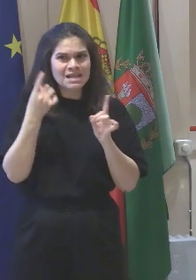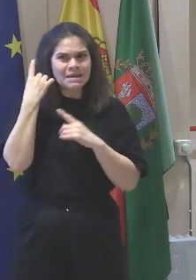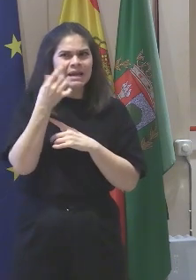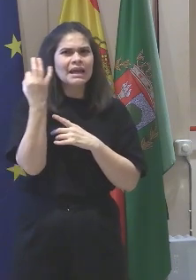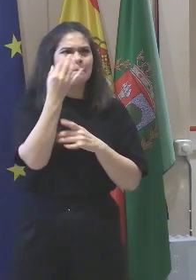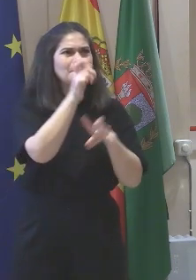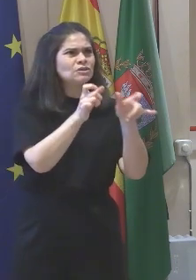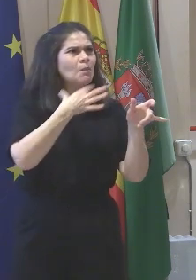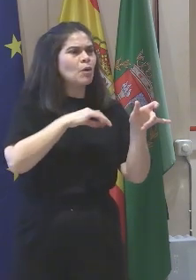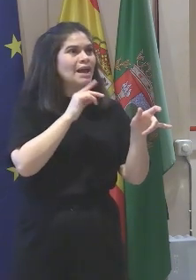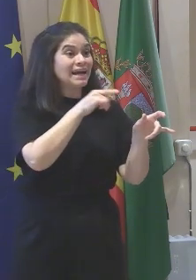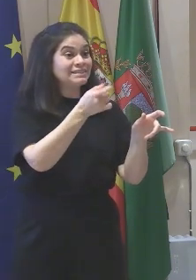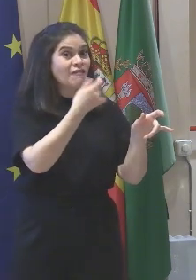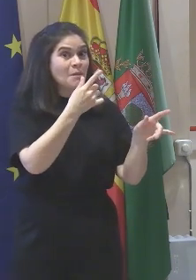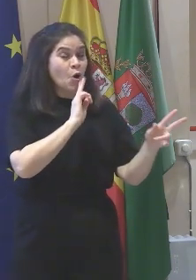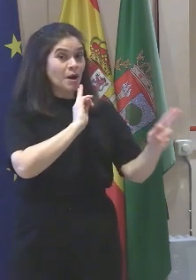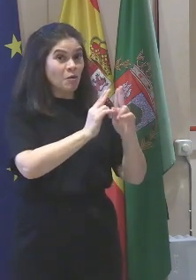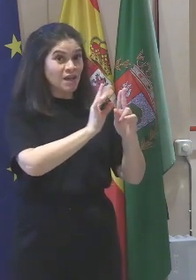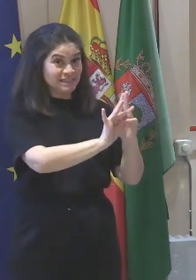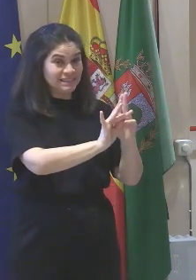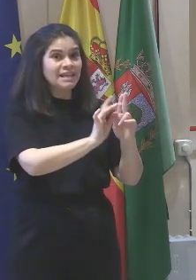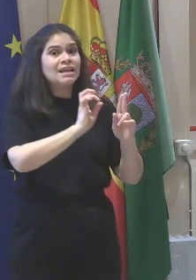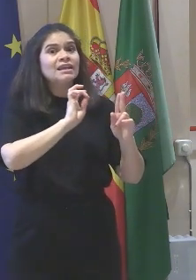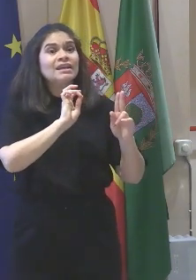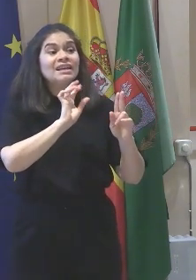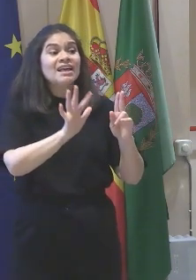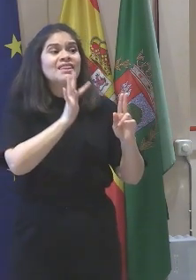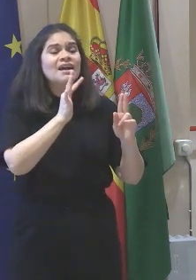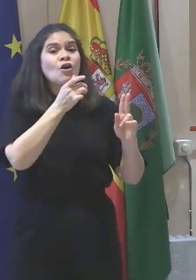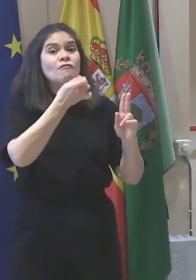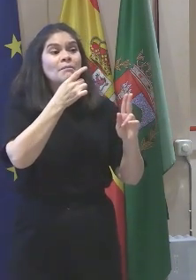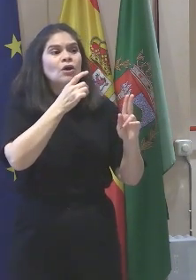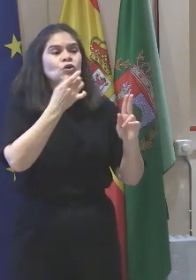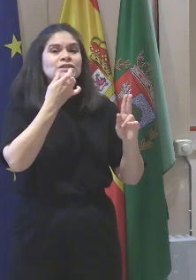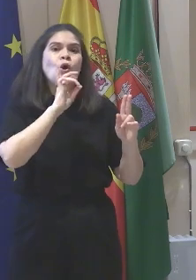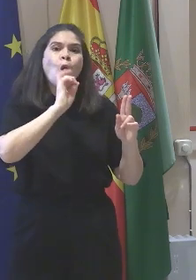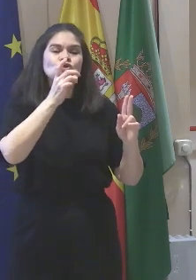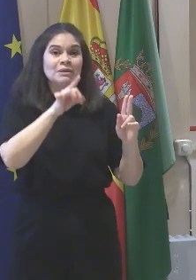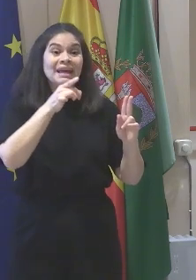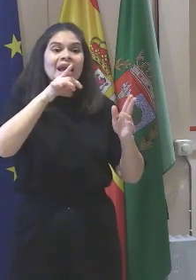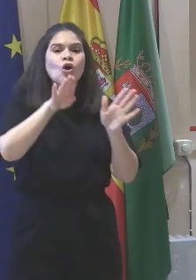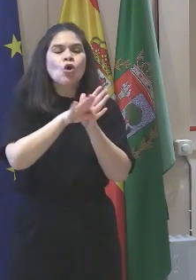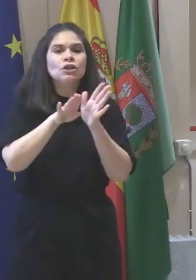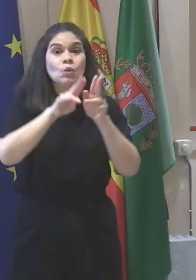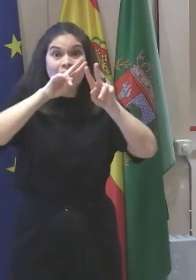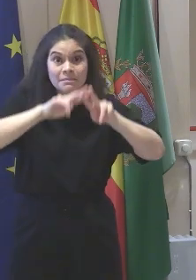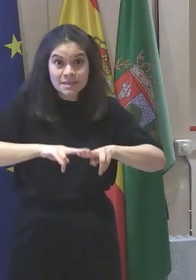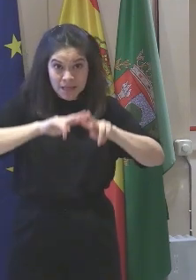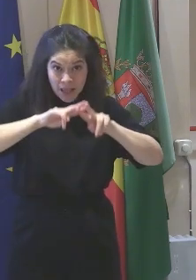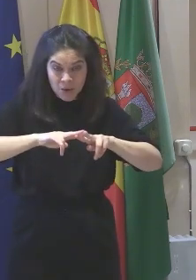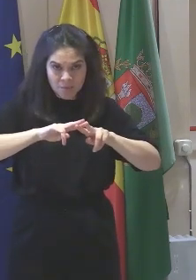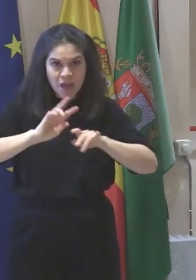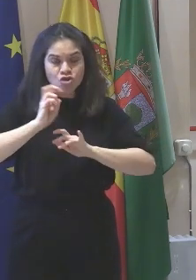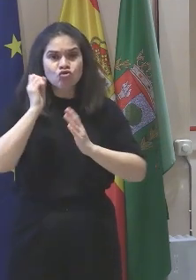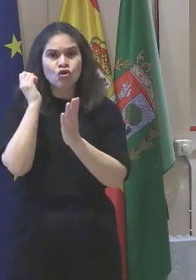este fármaco y además poderles dar no solo ese fármaco, sino otro que también está en investigación. Y desde luego que otro